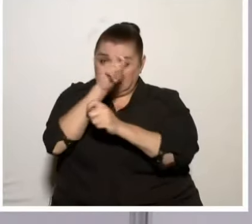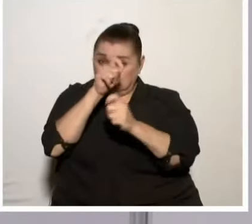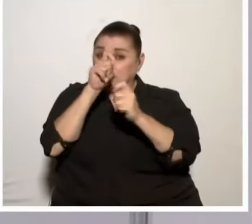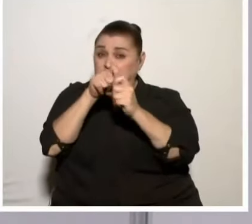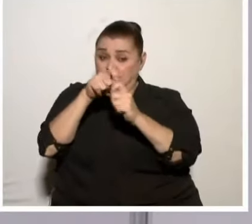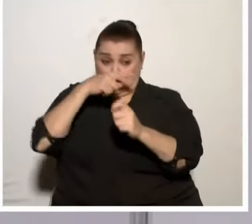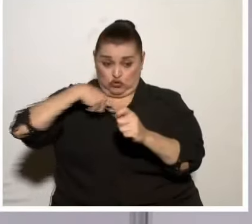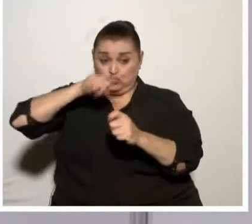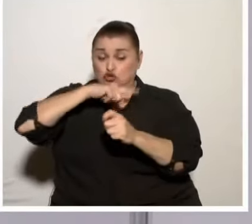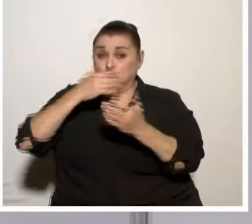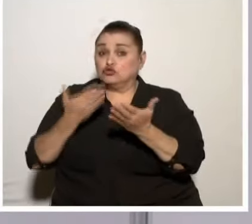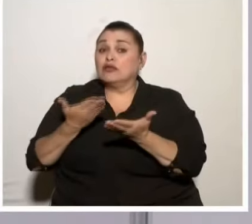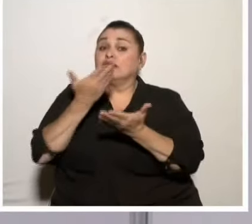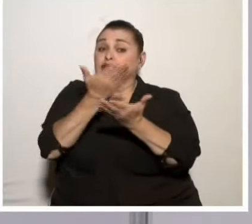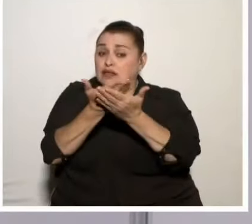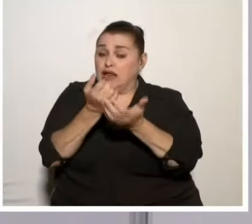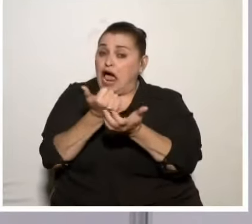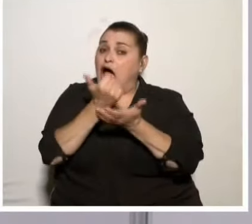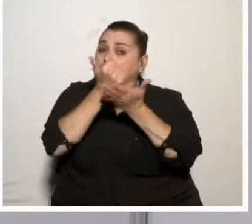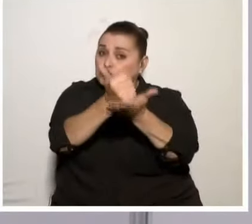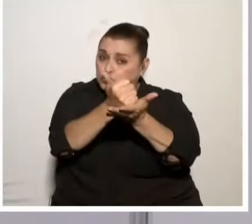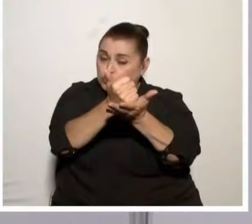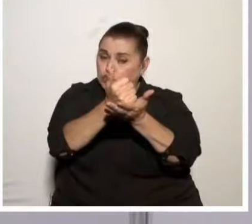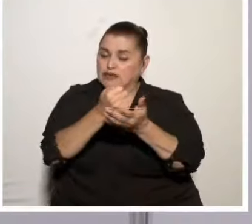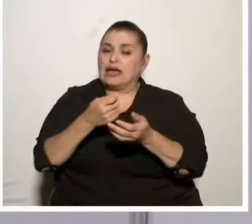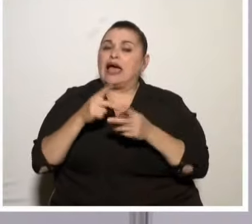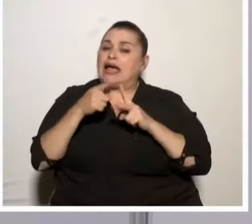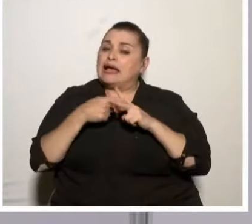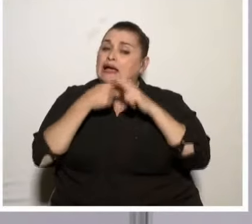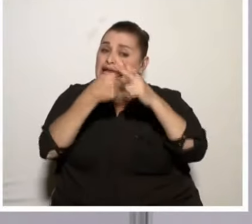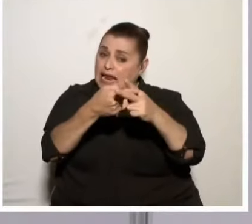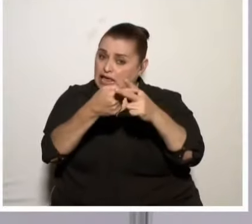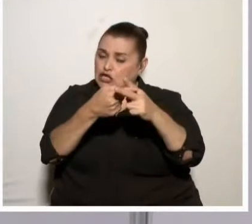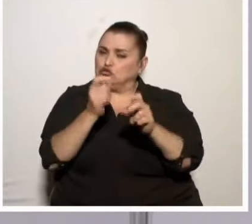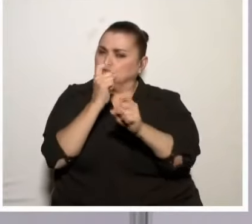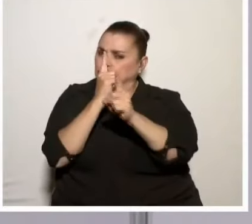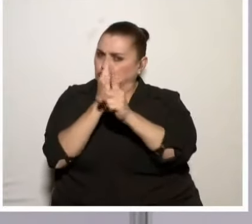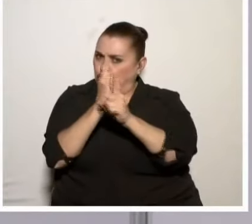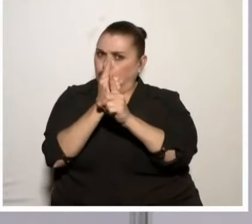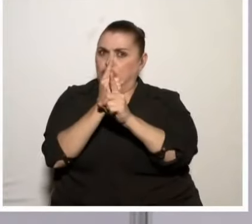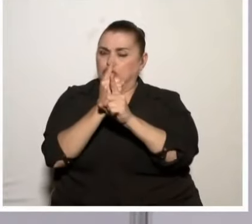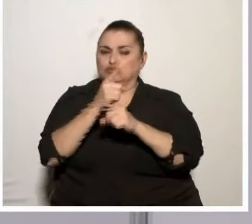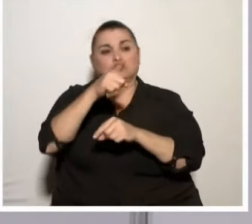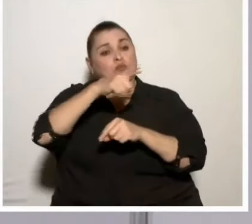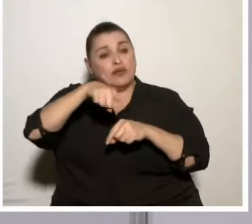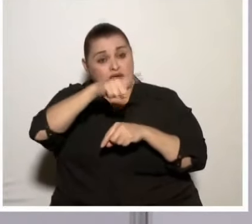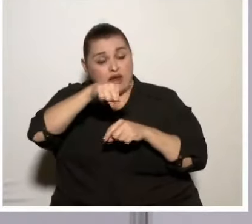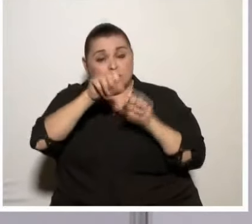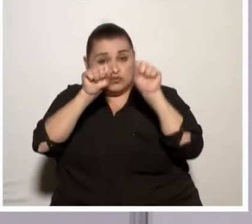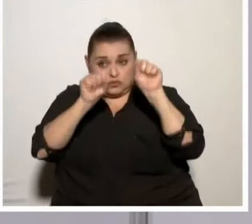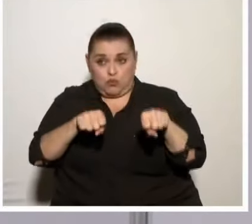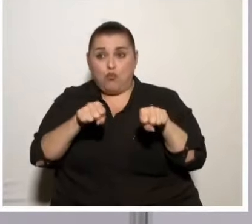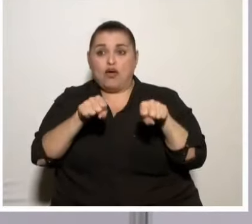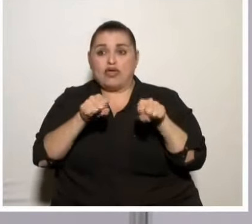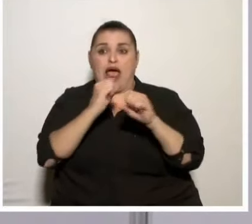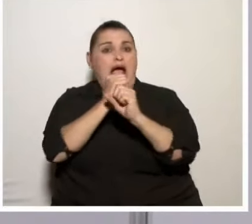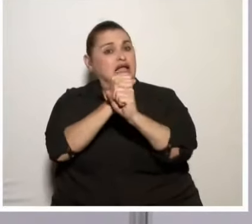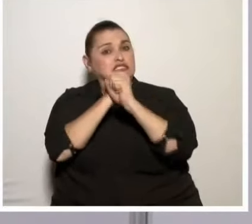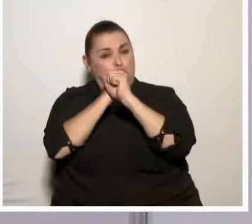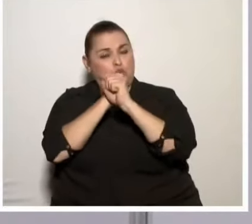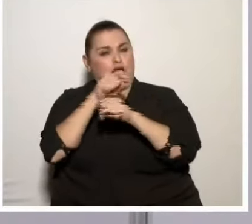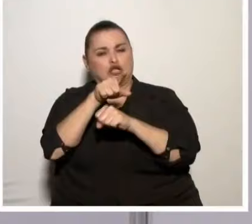es darles ayuda con créditos adecuados y blandos y también de que ellos puedan asegurar